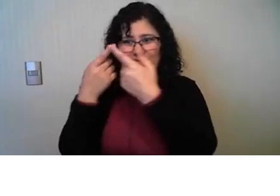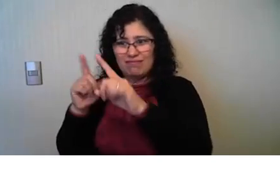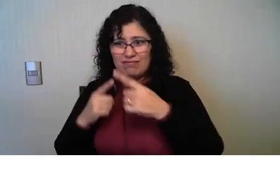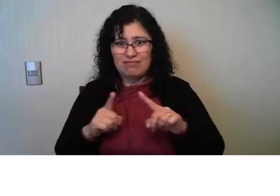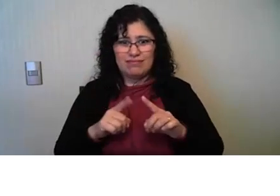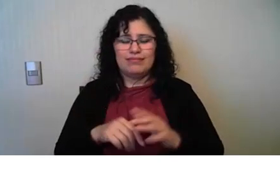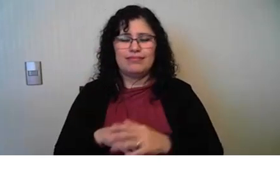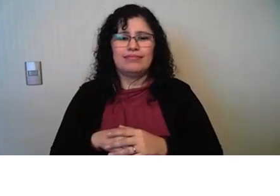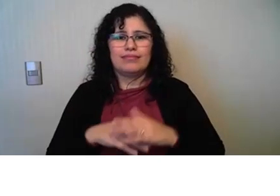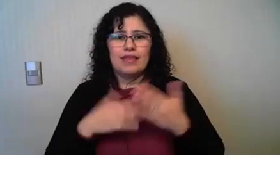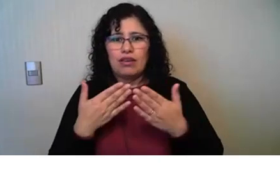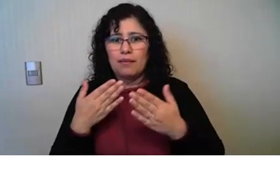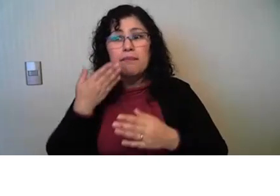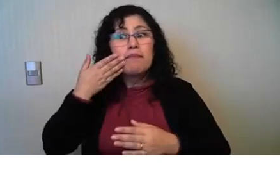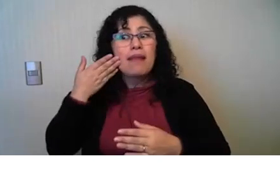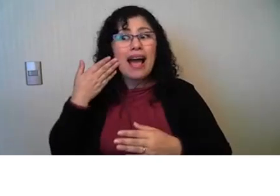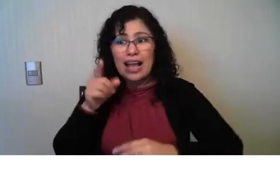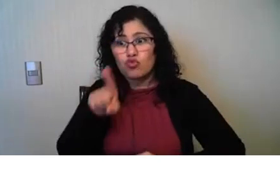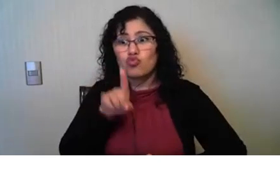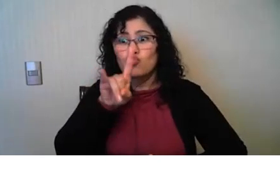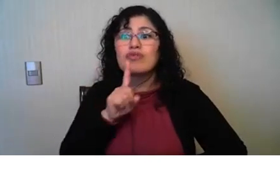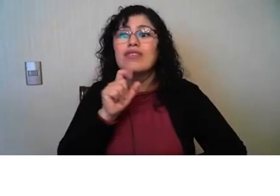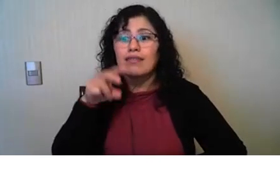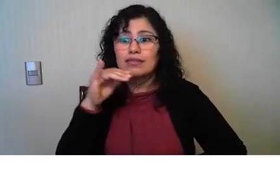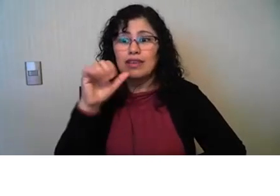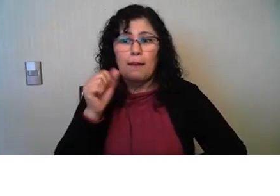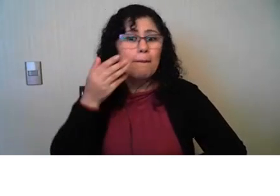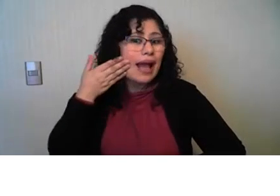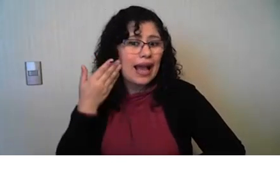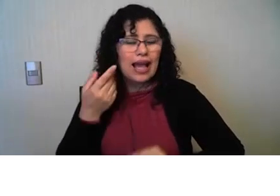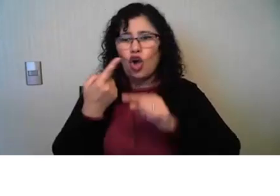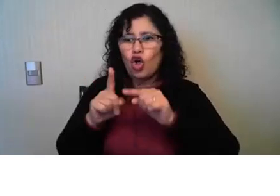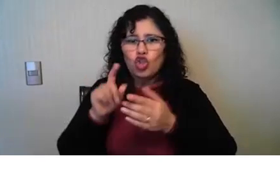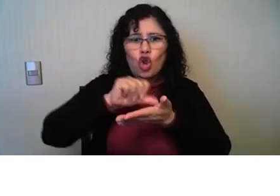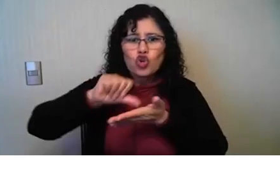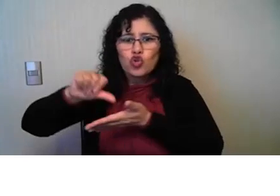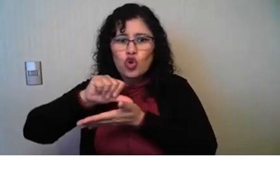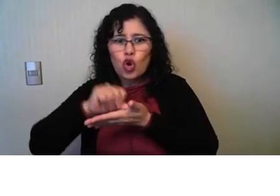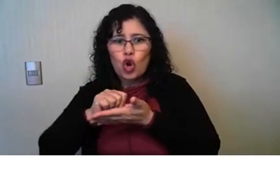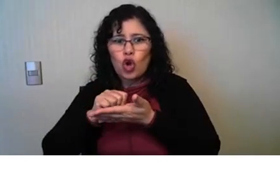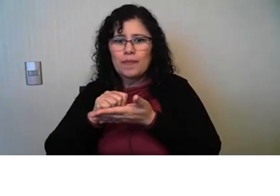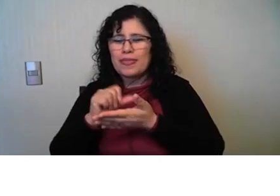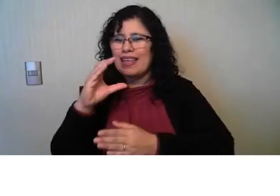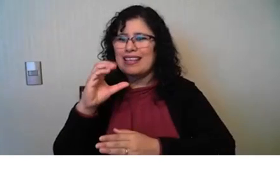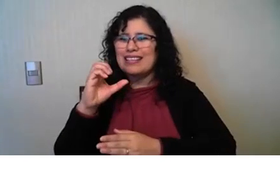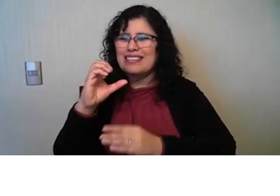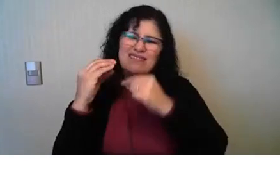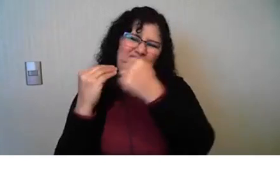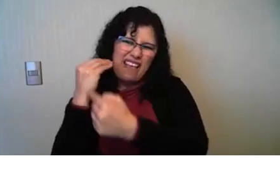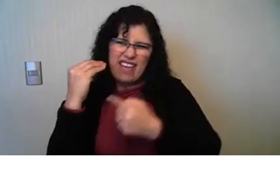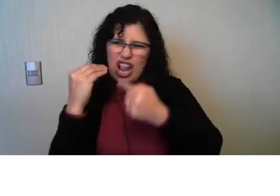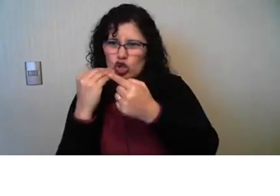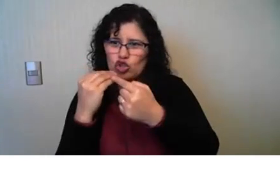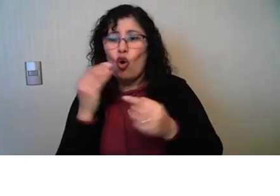Esto es sustancia blanca y estos son los núcleos intracerebelosos, representados acá como núcleo central, que tiene en